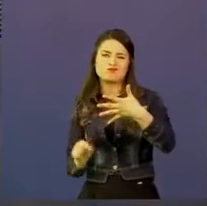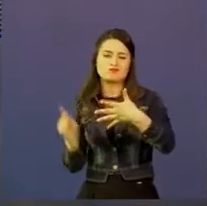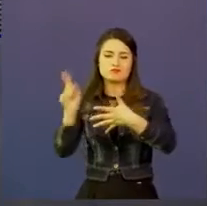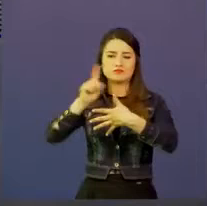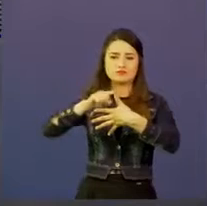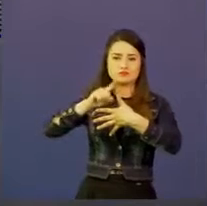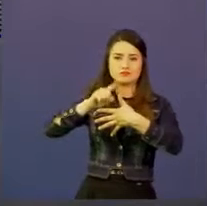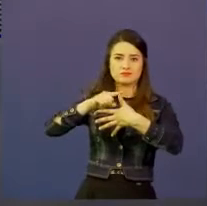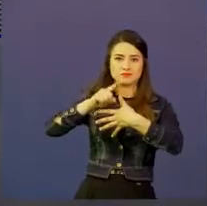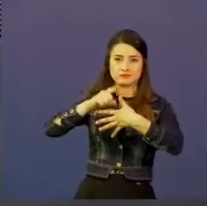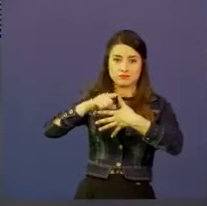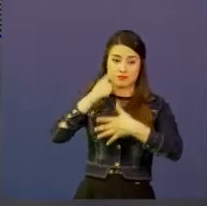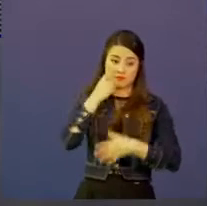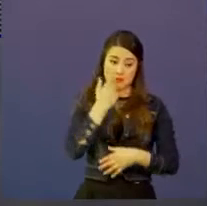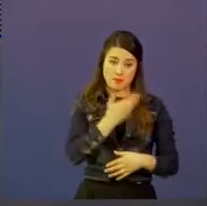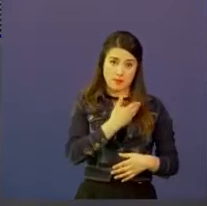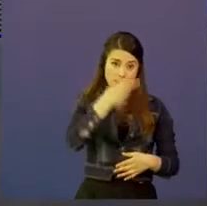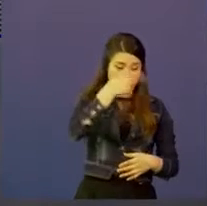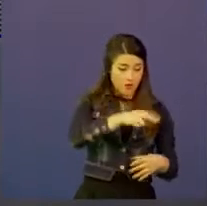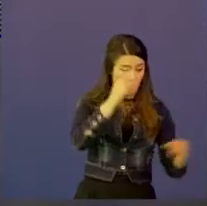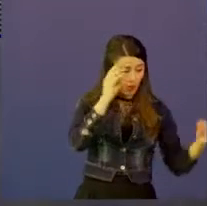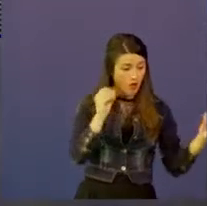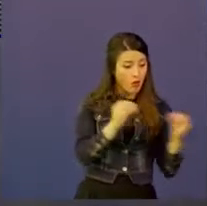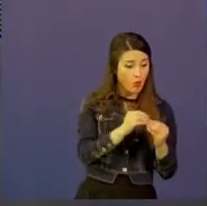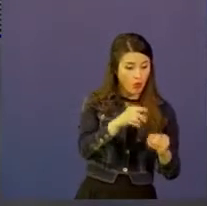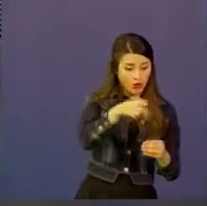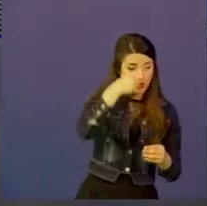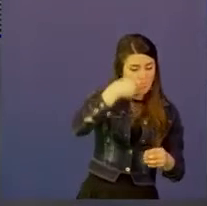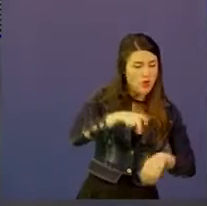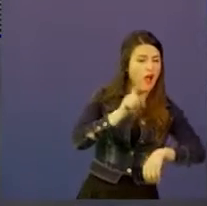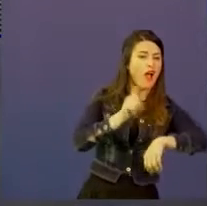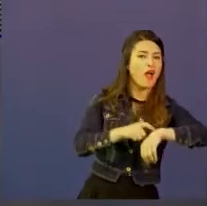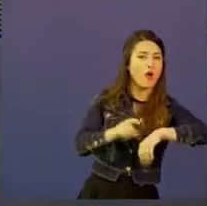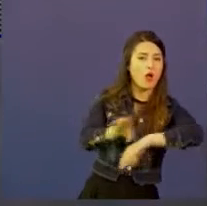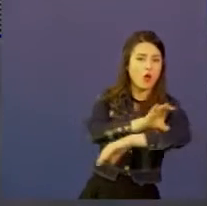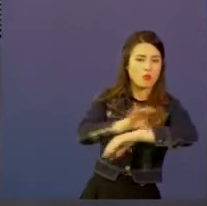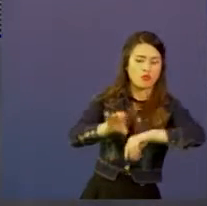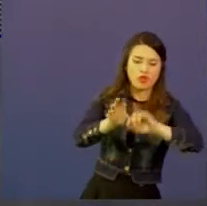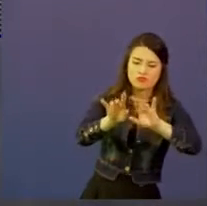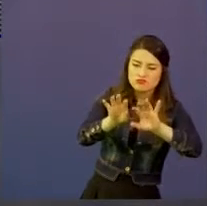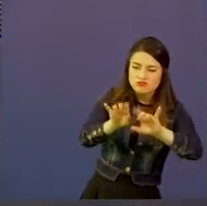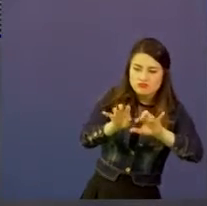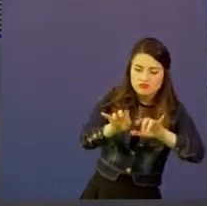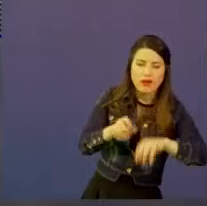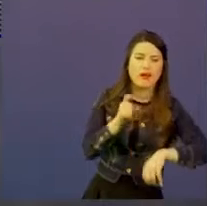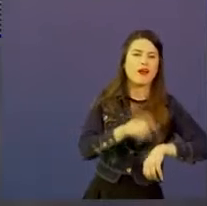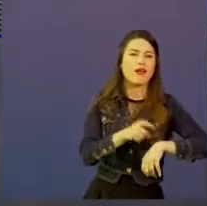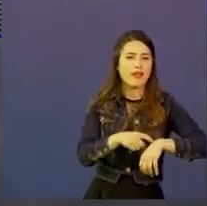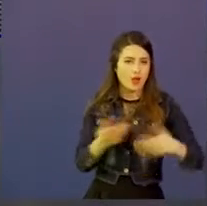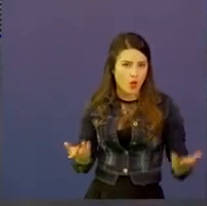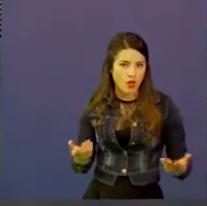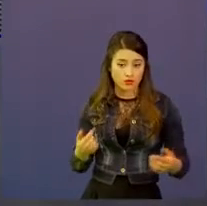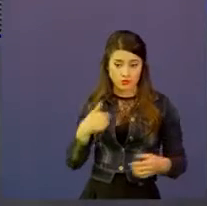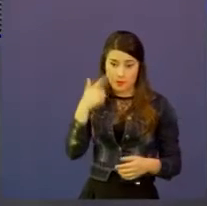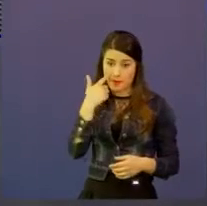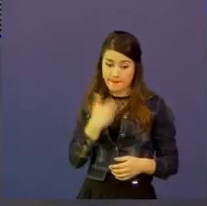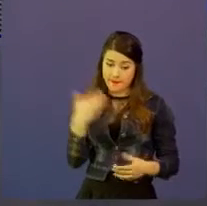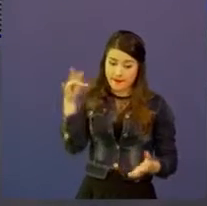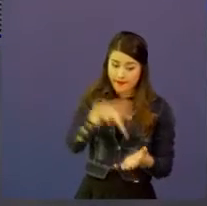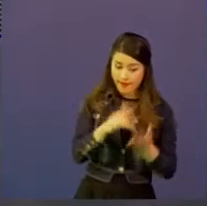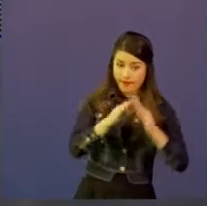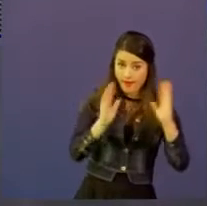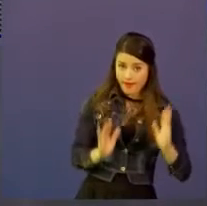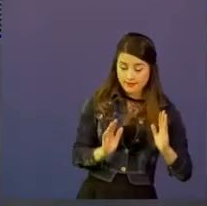establezcamos horarios para que nuestros hijos estén conectados y también desconectados cuando queremos compartir y estar en familia. Y otro de ellos, por ejemplo,